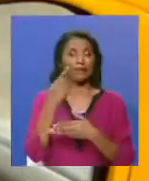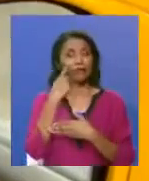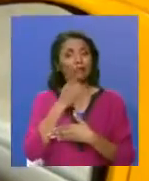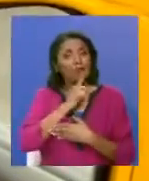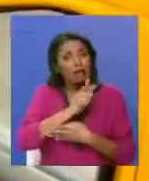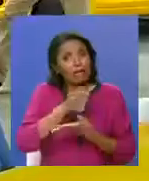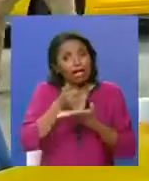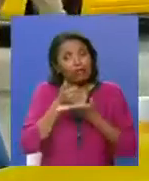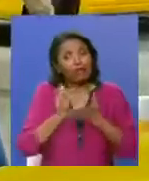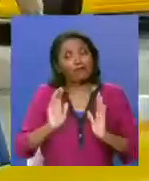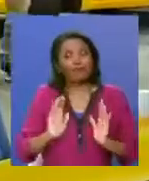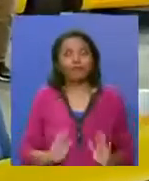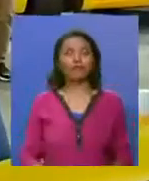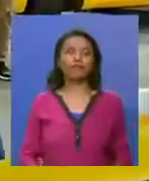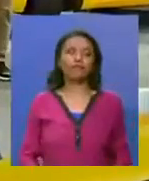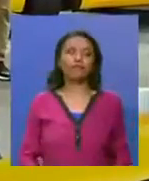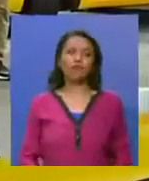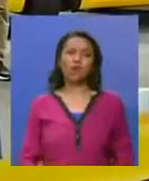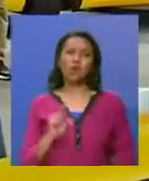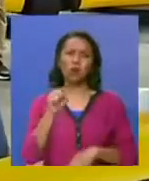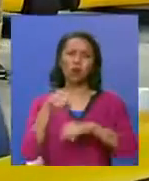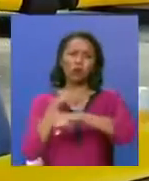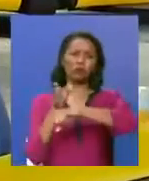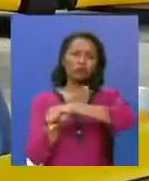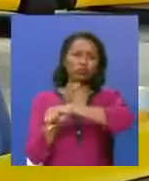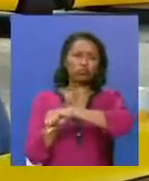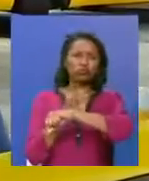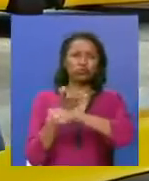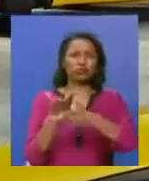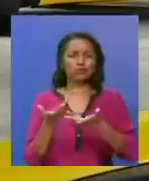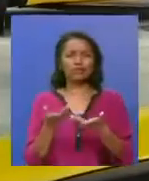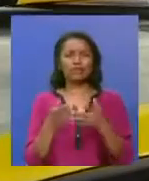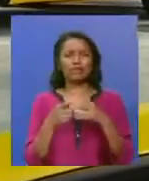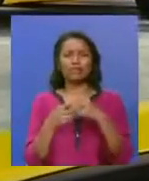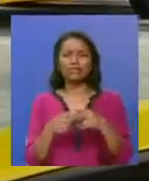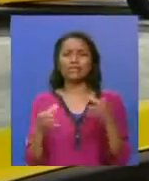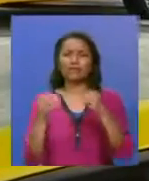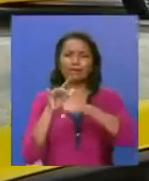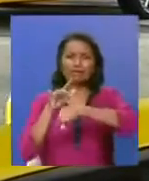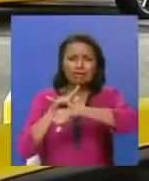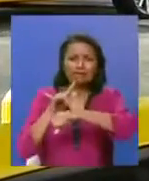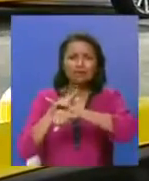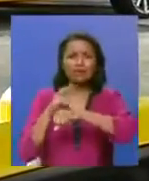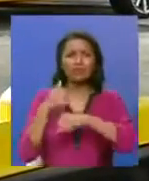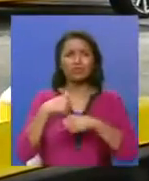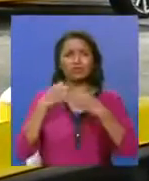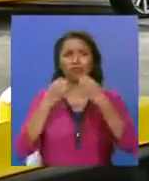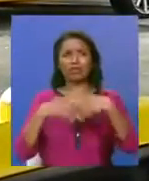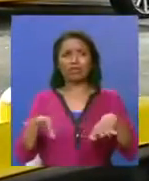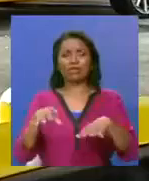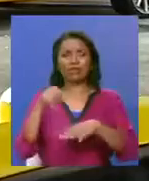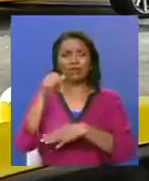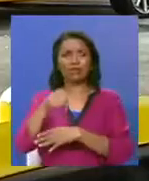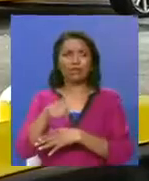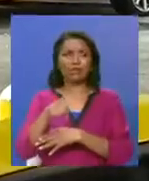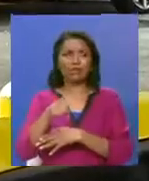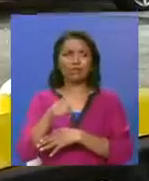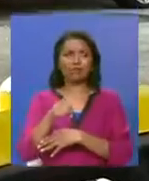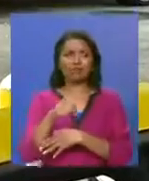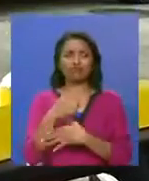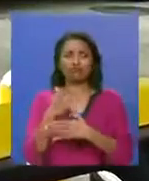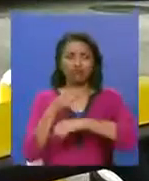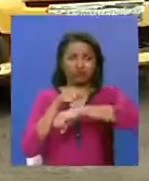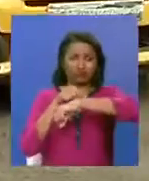Sí, un poco de atraso, o sea, hay que darle como que empiece más temprano, porque imagínate, yo he perdido casi aquí más de como